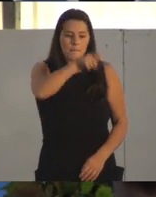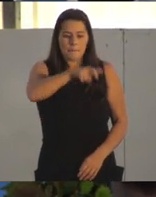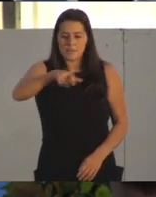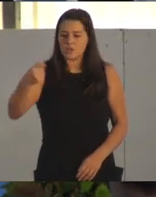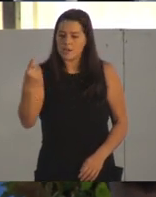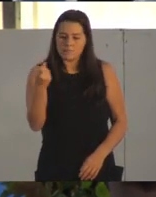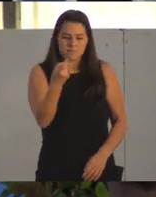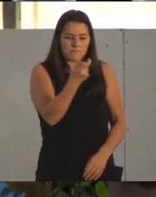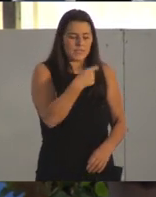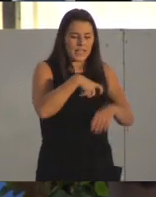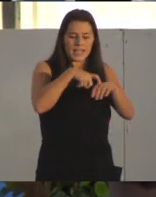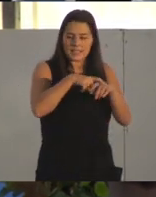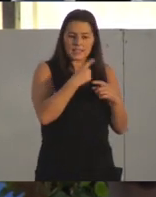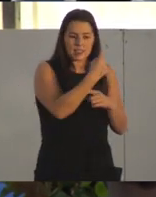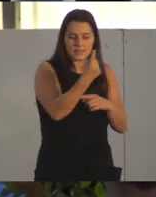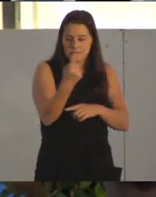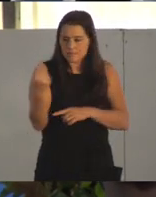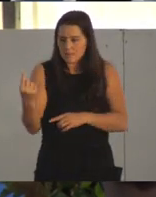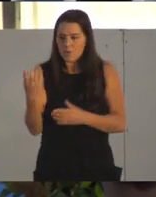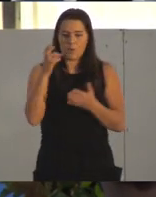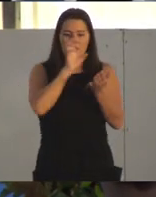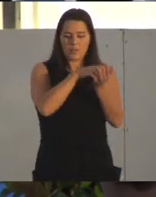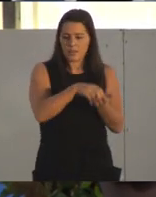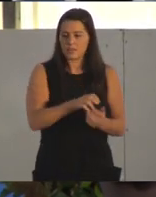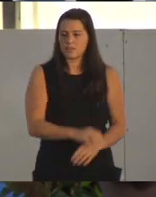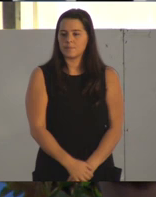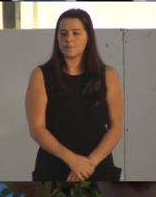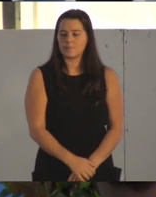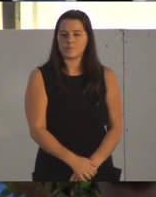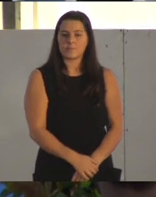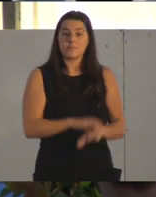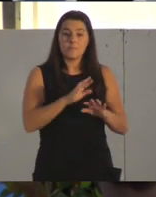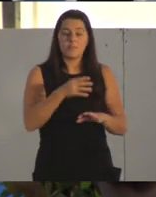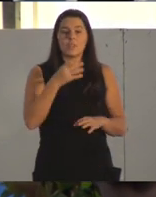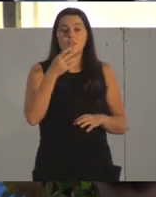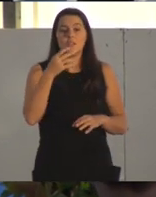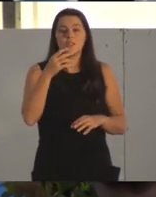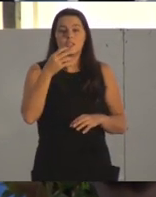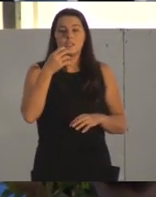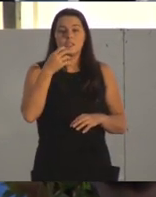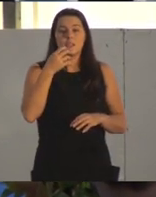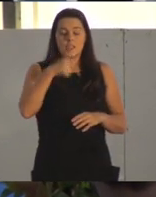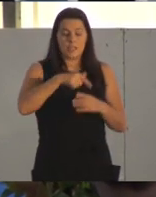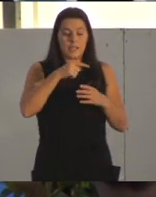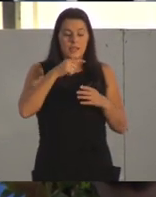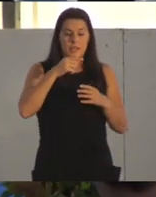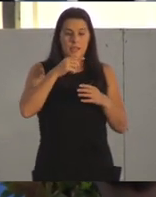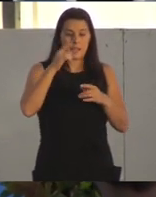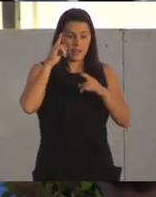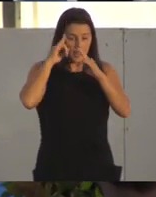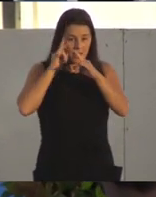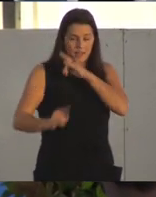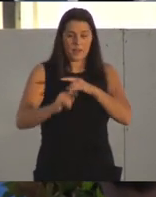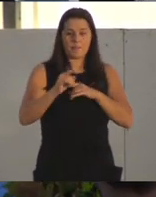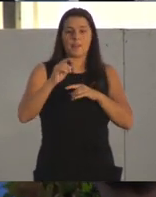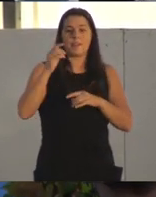las peculiaridades de las personas de nuestros centros. Pero sí que desde Espacio Navarra os recomendamos que si el número